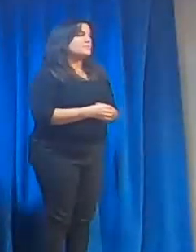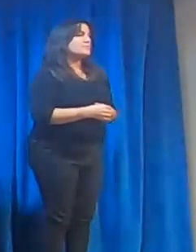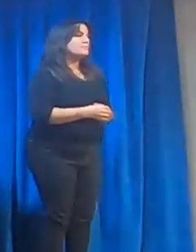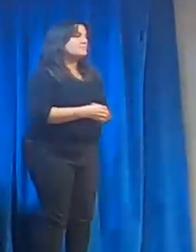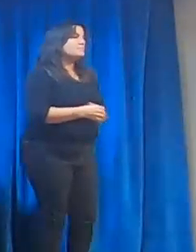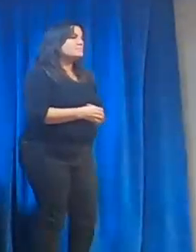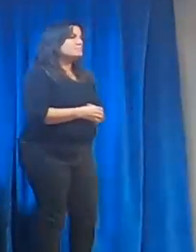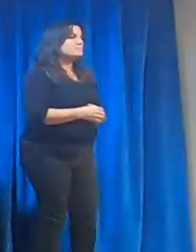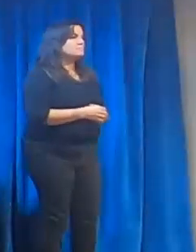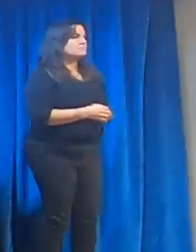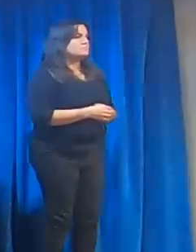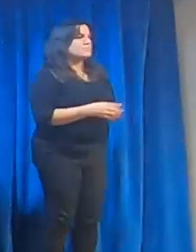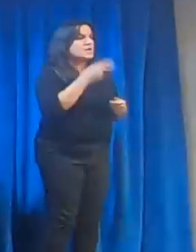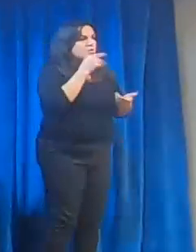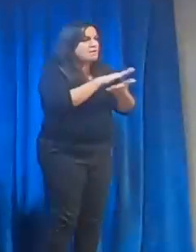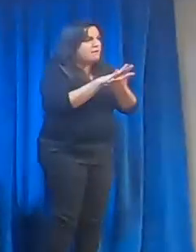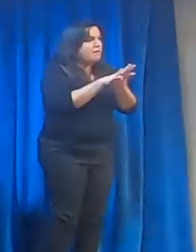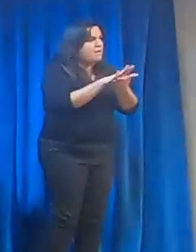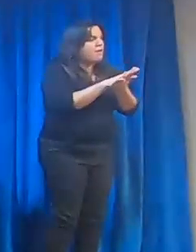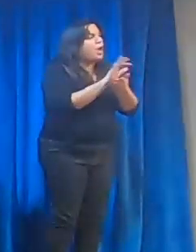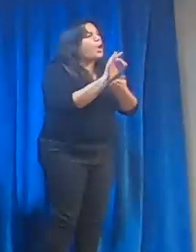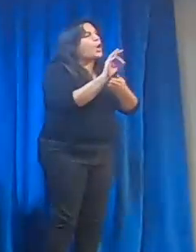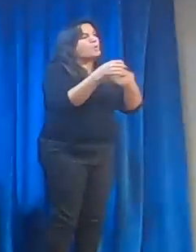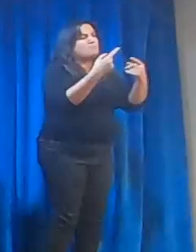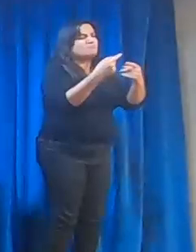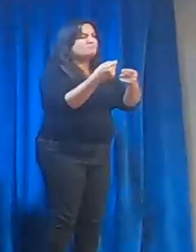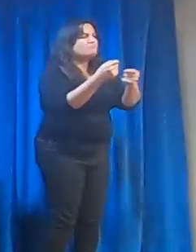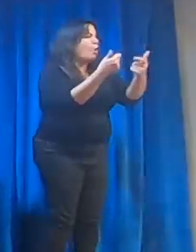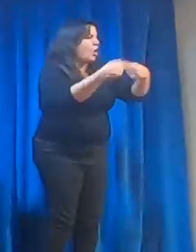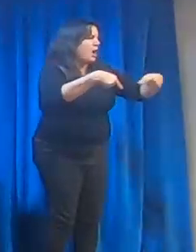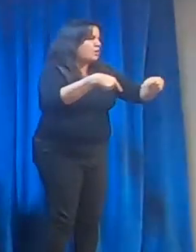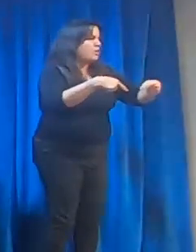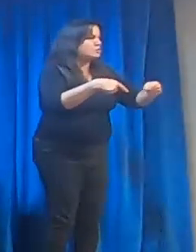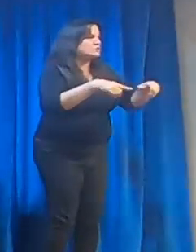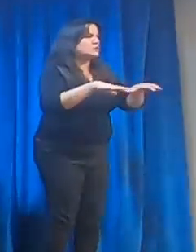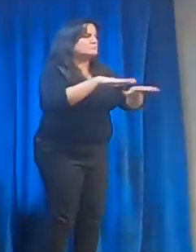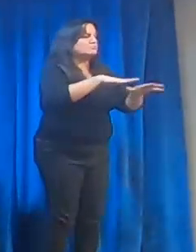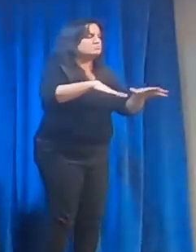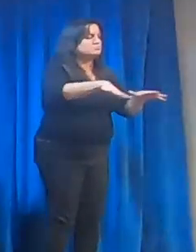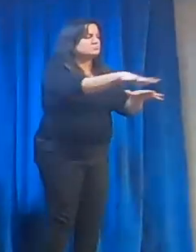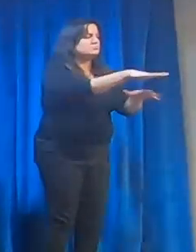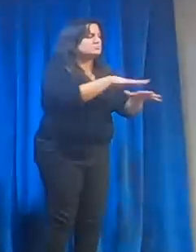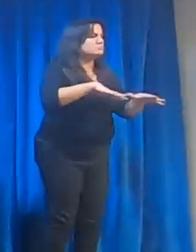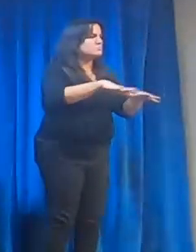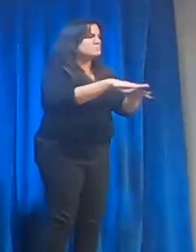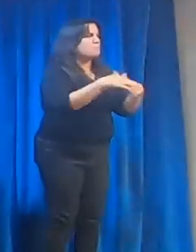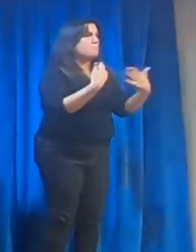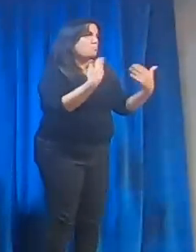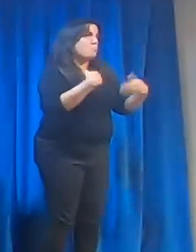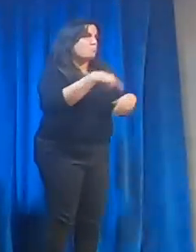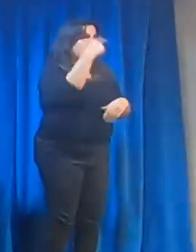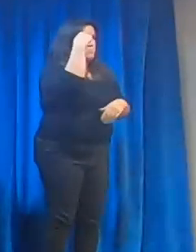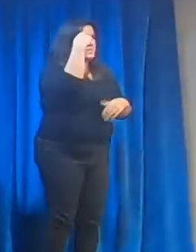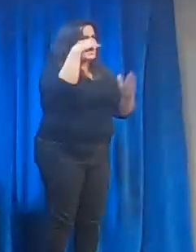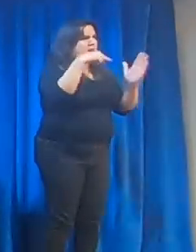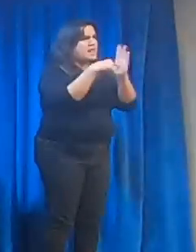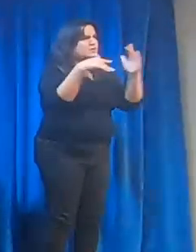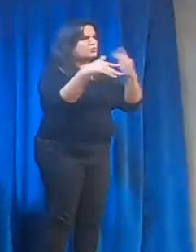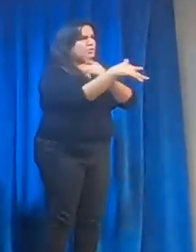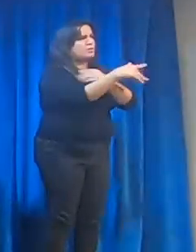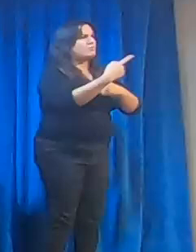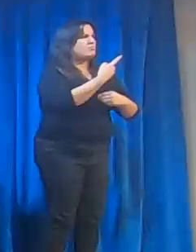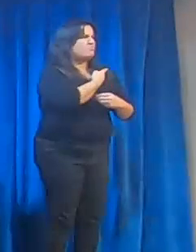medianamente libres, con pocos objetos. Y uno puede pensar en la ciudad, cuáles son los